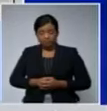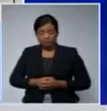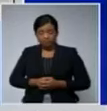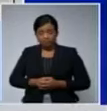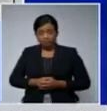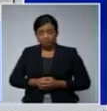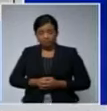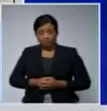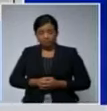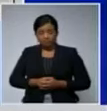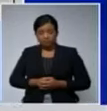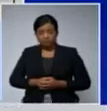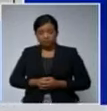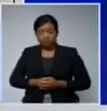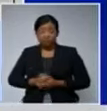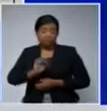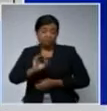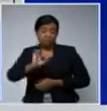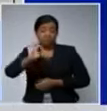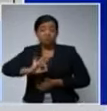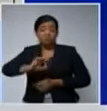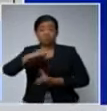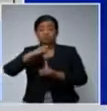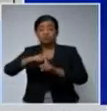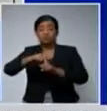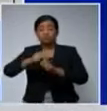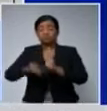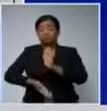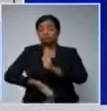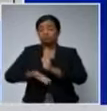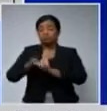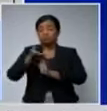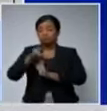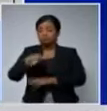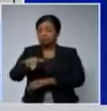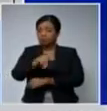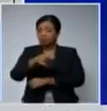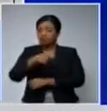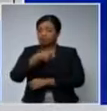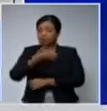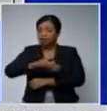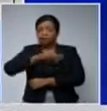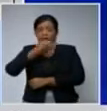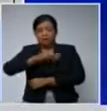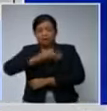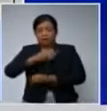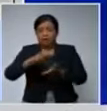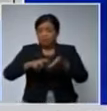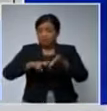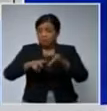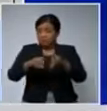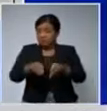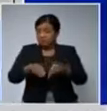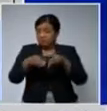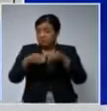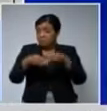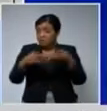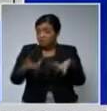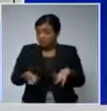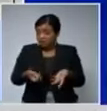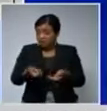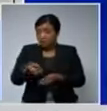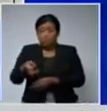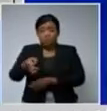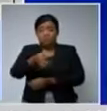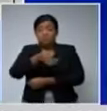como también lo dije en el momento que hablé de esta provincia, con una dispersión en 12 de